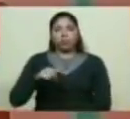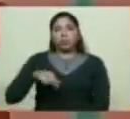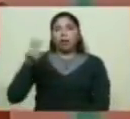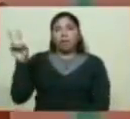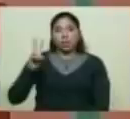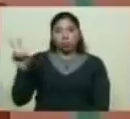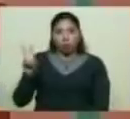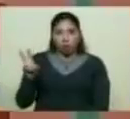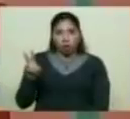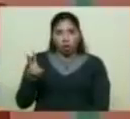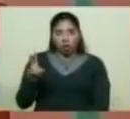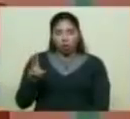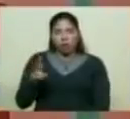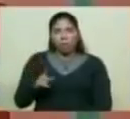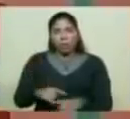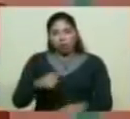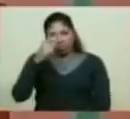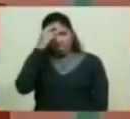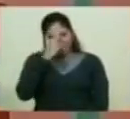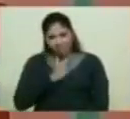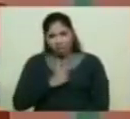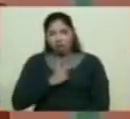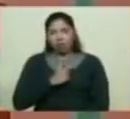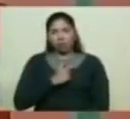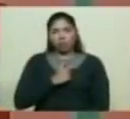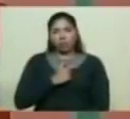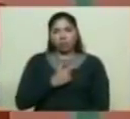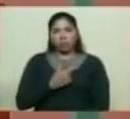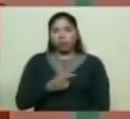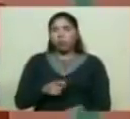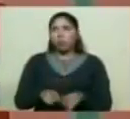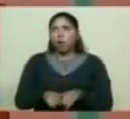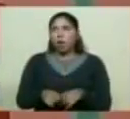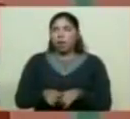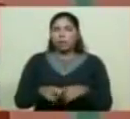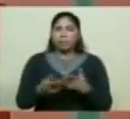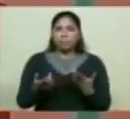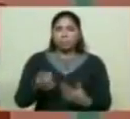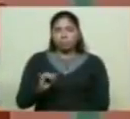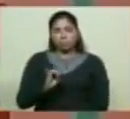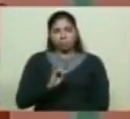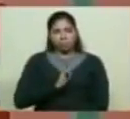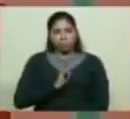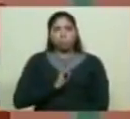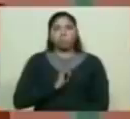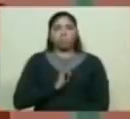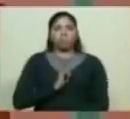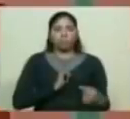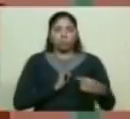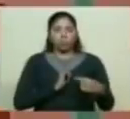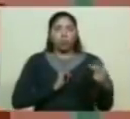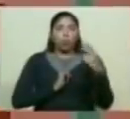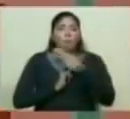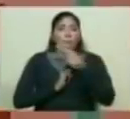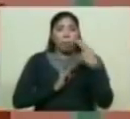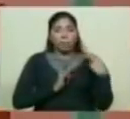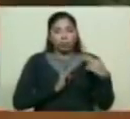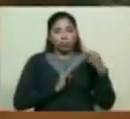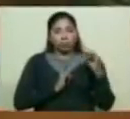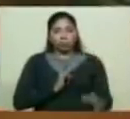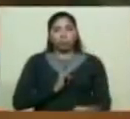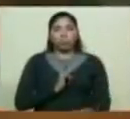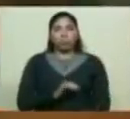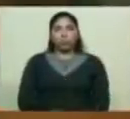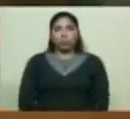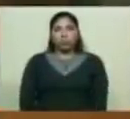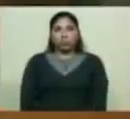pero ser venezolano y venezolana comporta una identidad que compromete que obliga